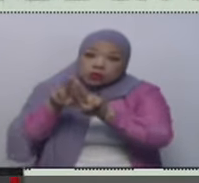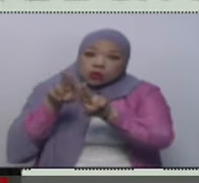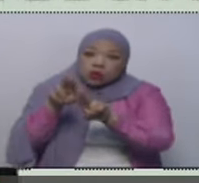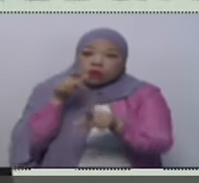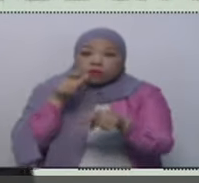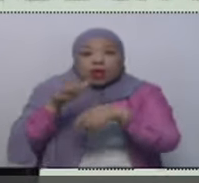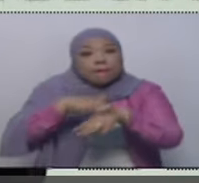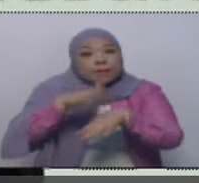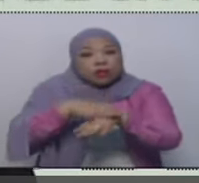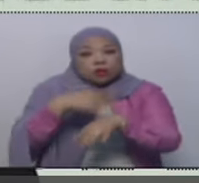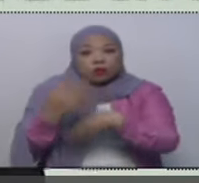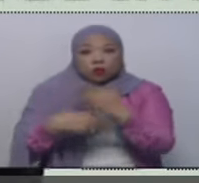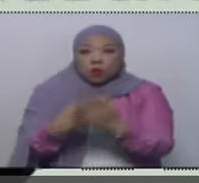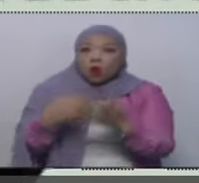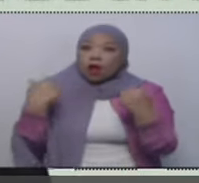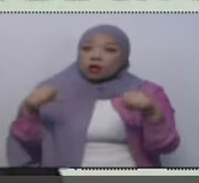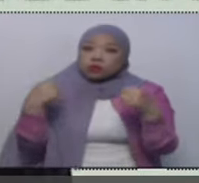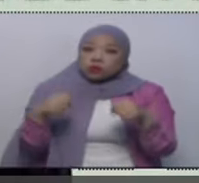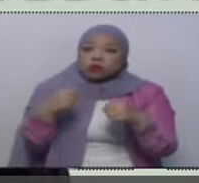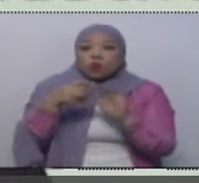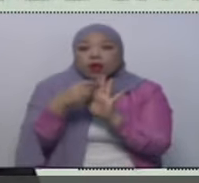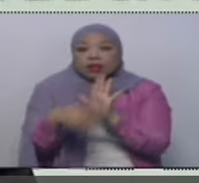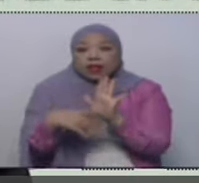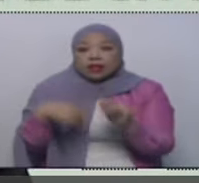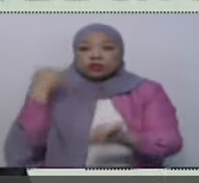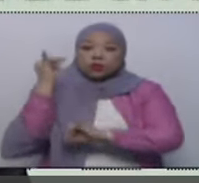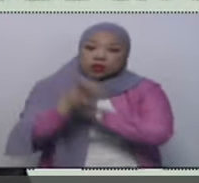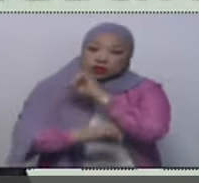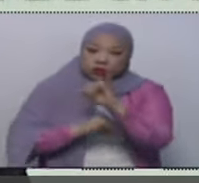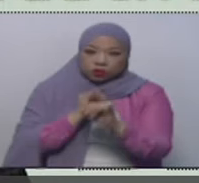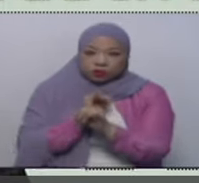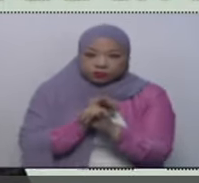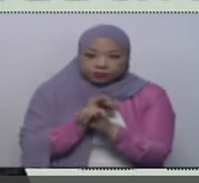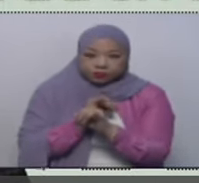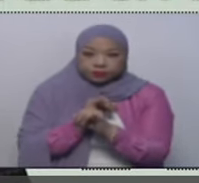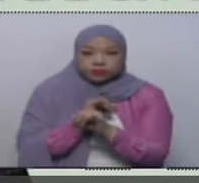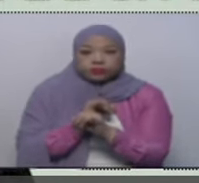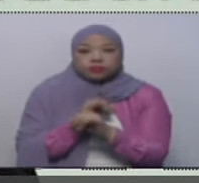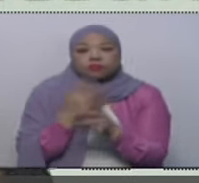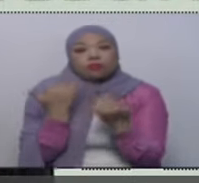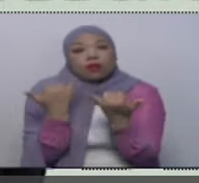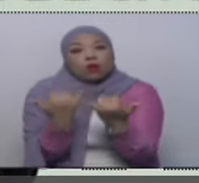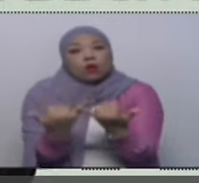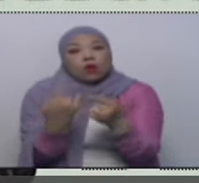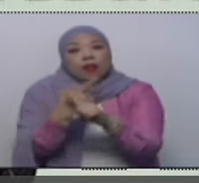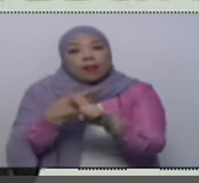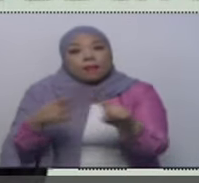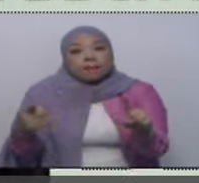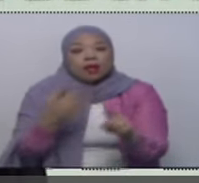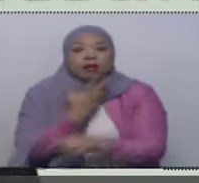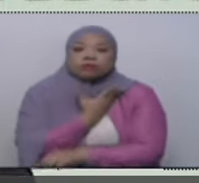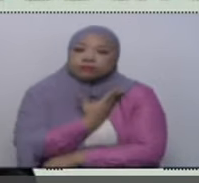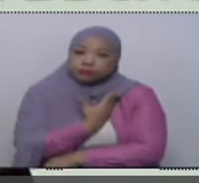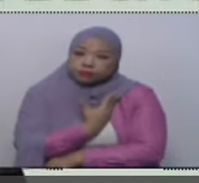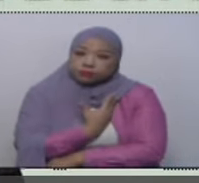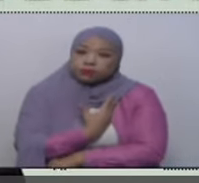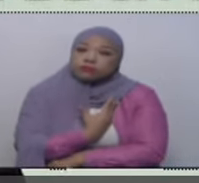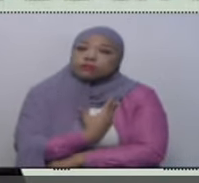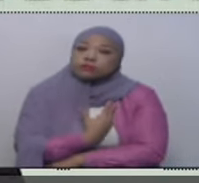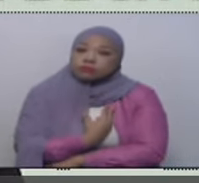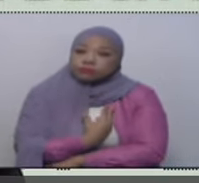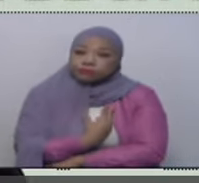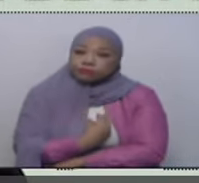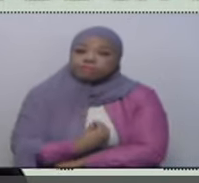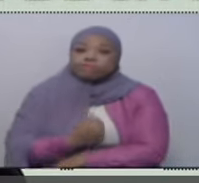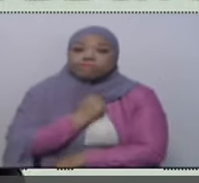y pidiendo aplicar los derechos internacionales. Bueno, pero lamentablemente nos